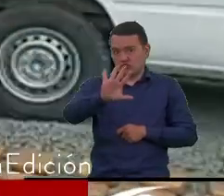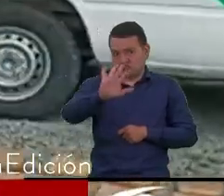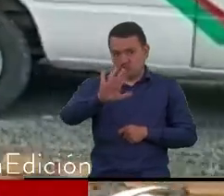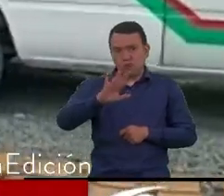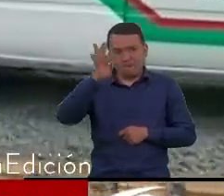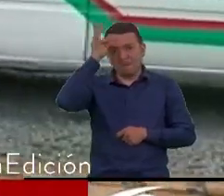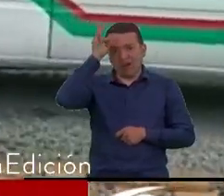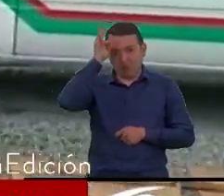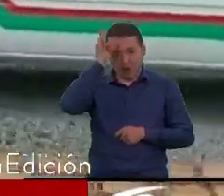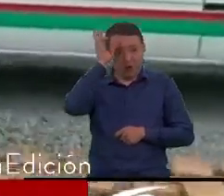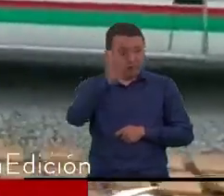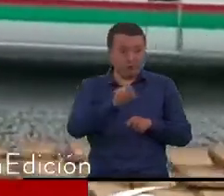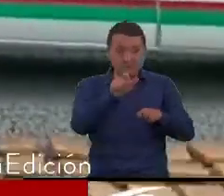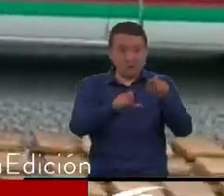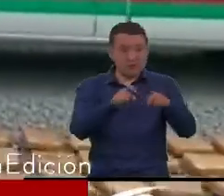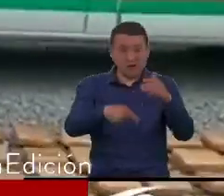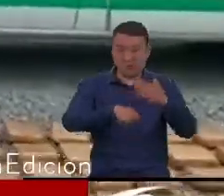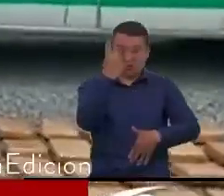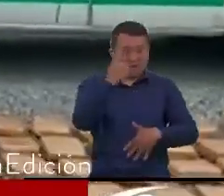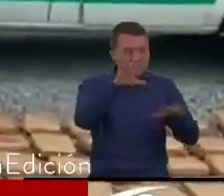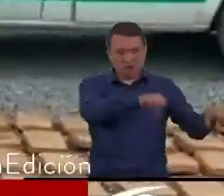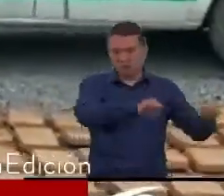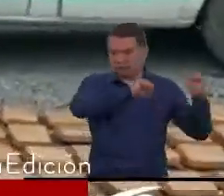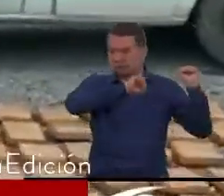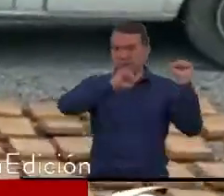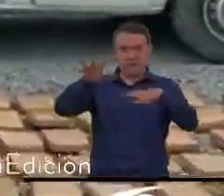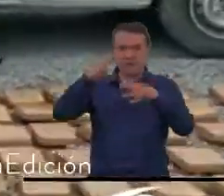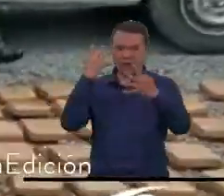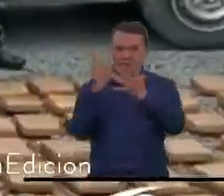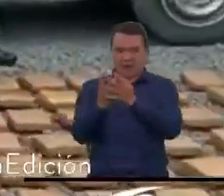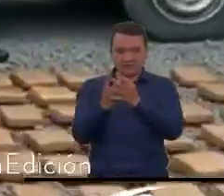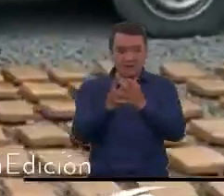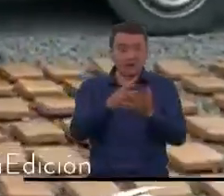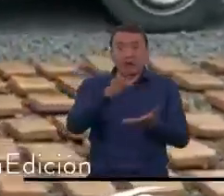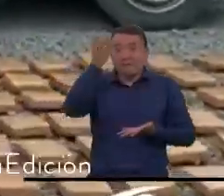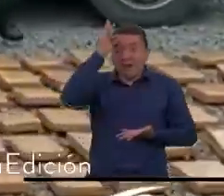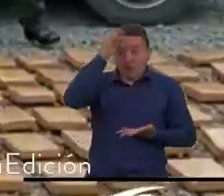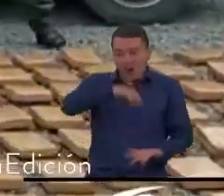fueron capturados y enviados a la cárcel, mientras la marihuana incautada fue entregada a la Fiscalía General de la Nación.